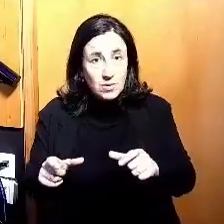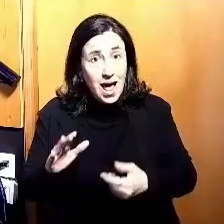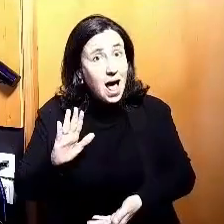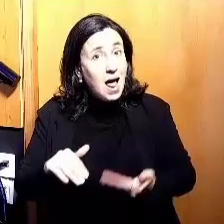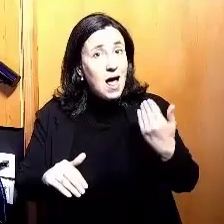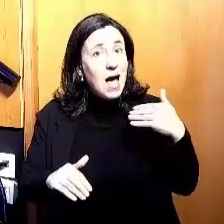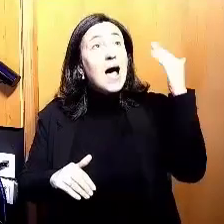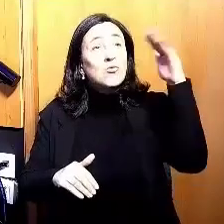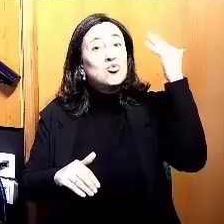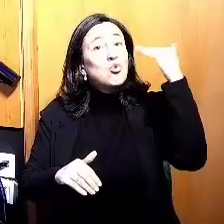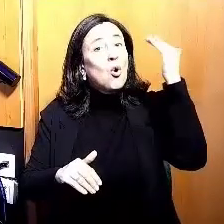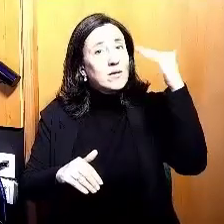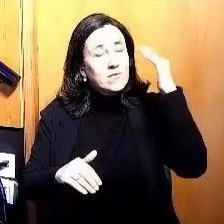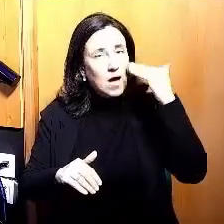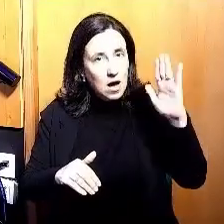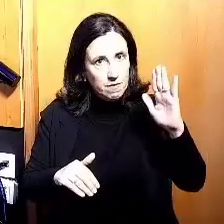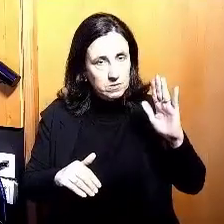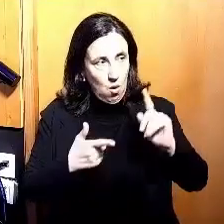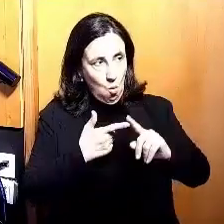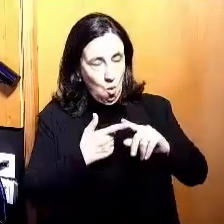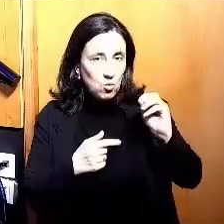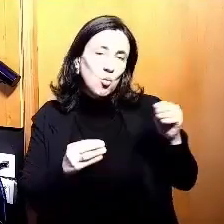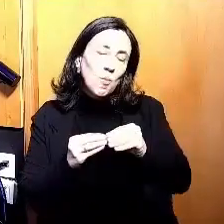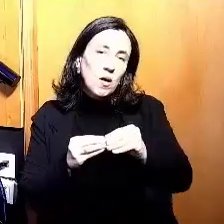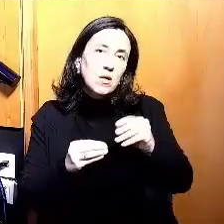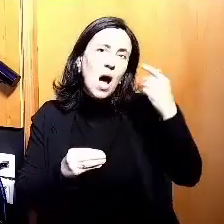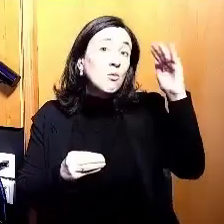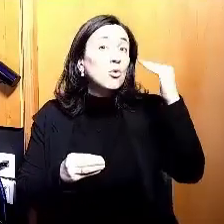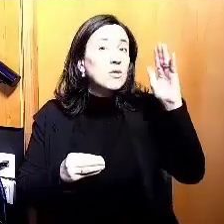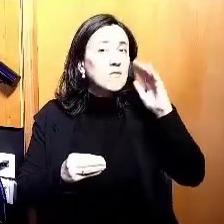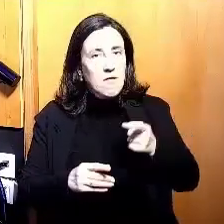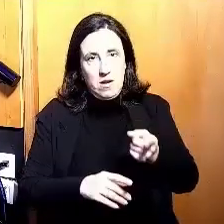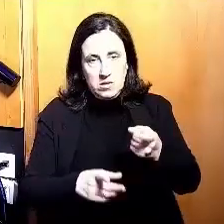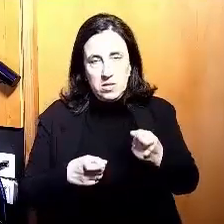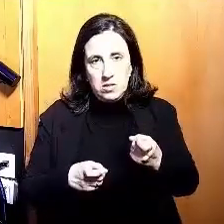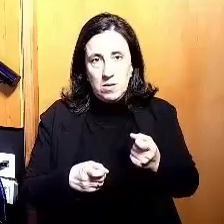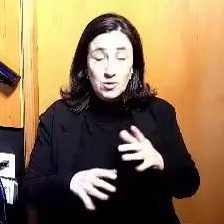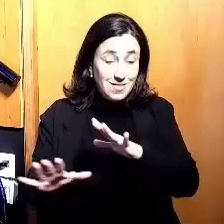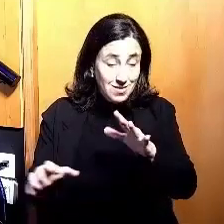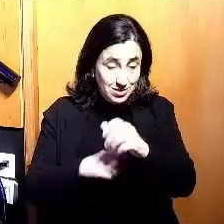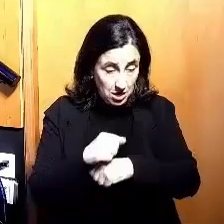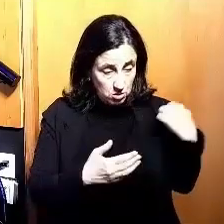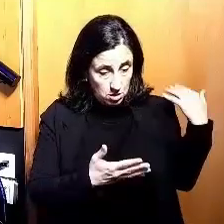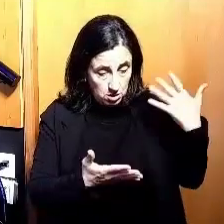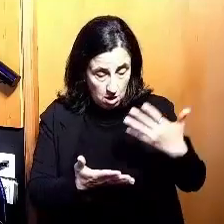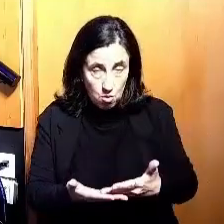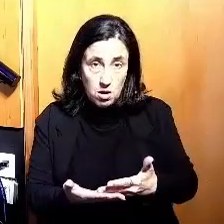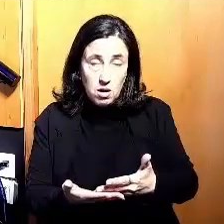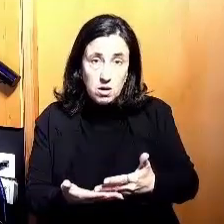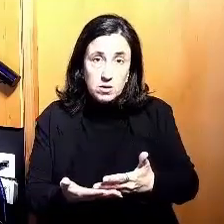altos gerenciales, coincido con Arturo, y eso creo que en los primeros 10 años, por